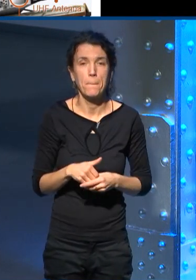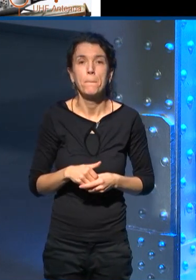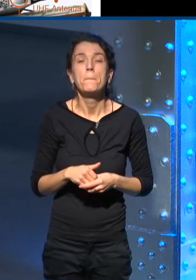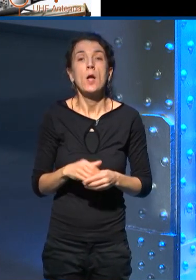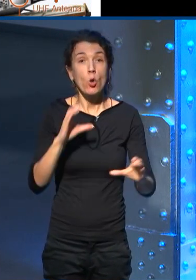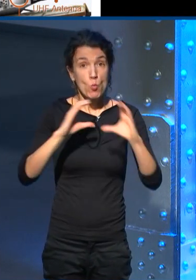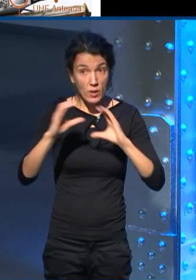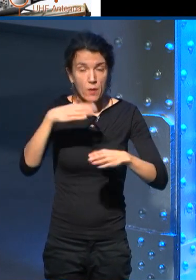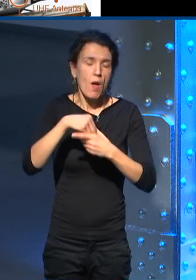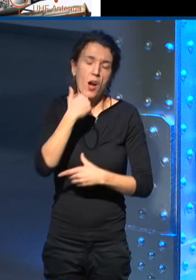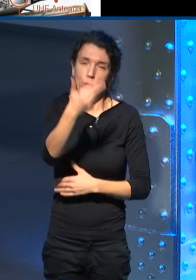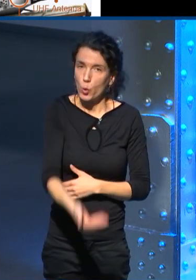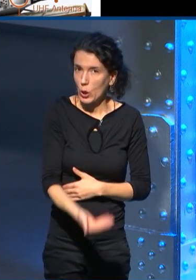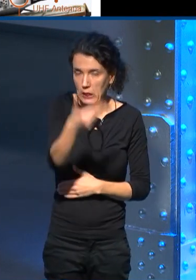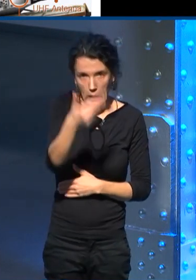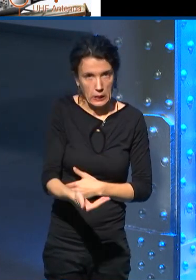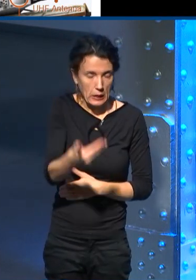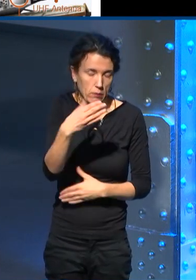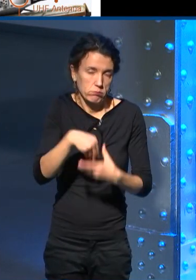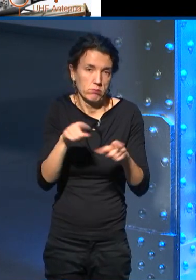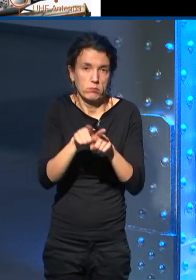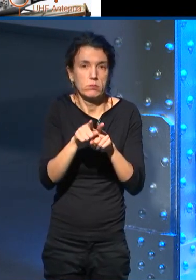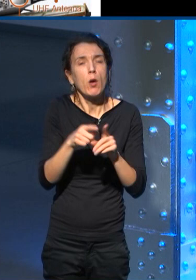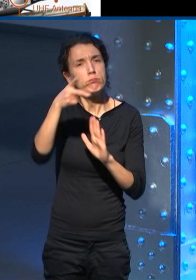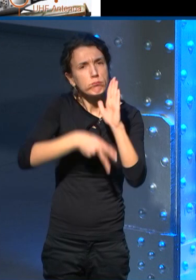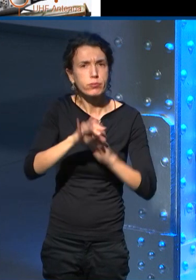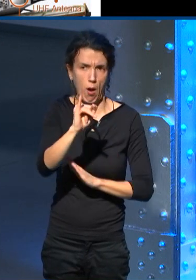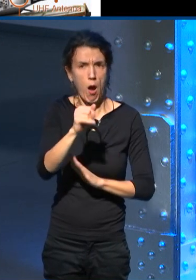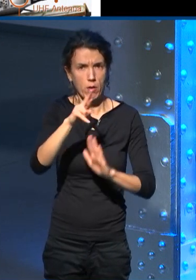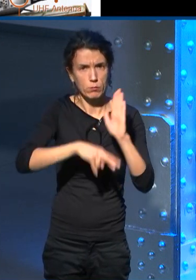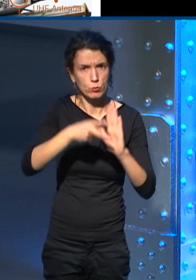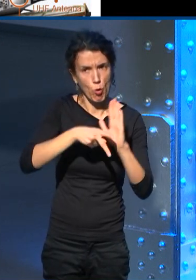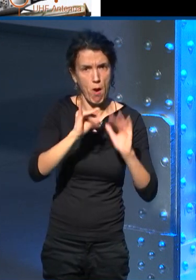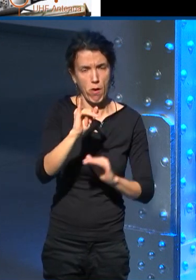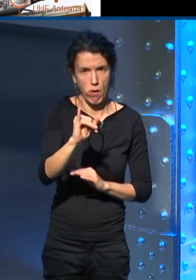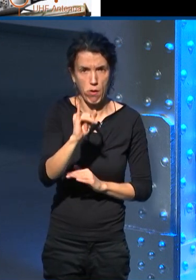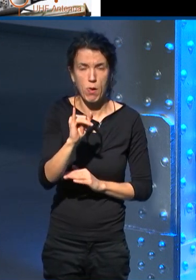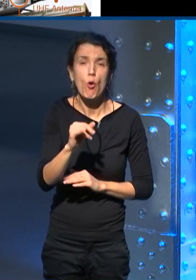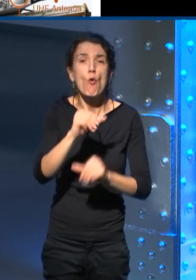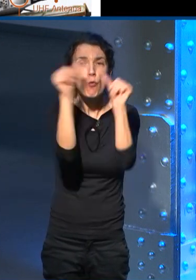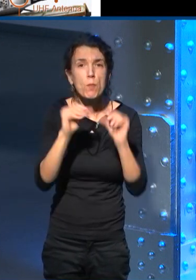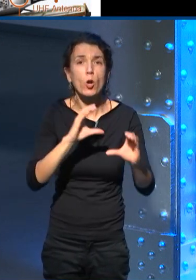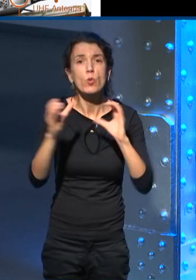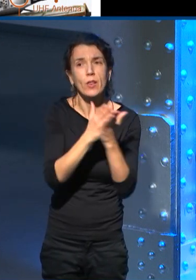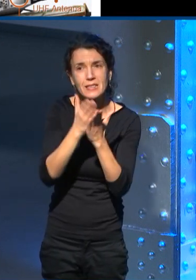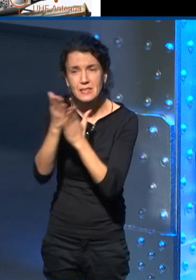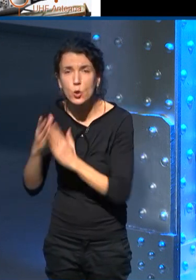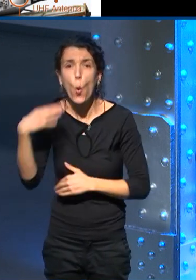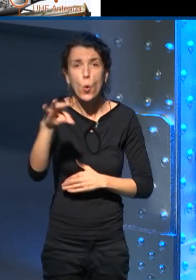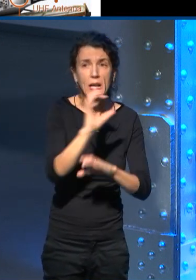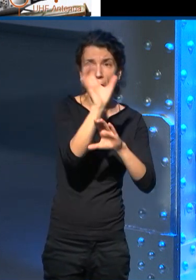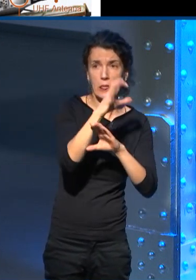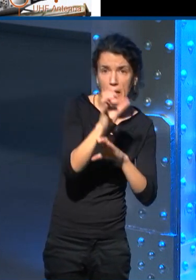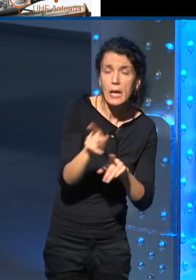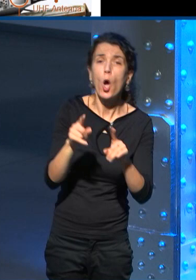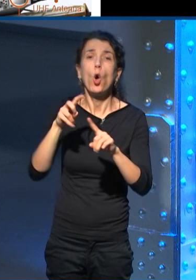Las comunicaciones es algo fundamental y está muy lo que llamamos redundado, es decir, multiplicado. No tenemos un único canal de comunicación, tenemos varios, no tenemos una única antena o un